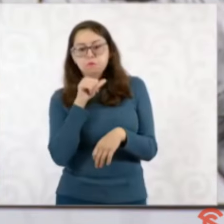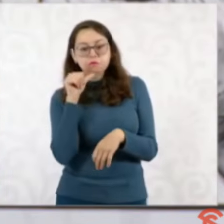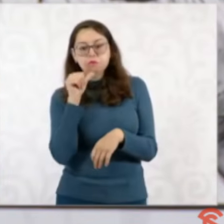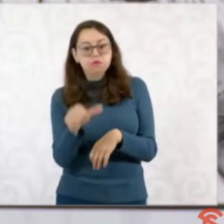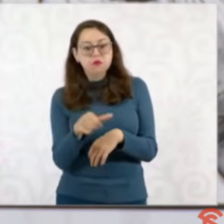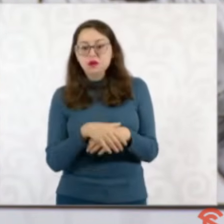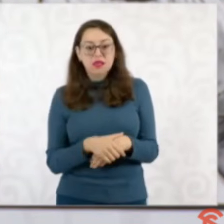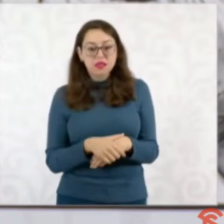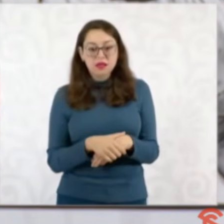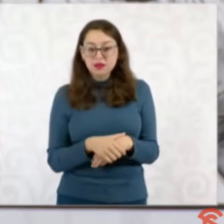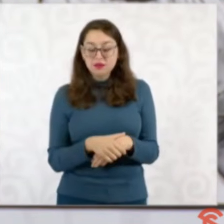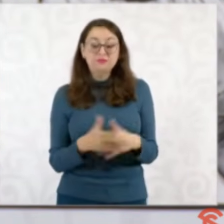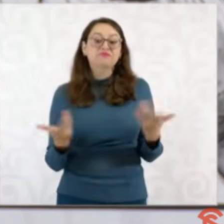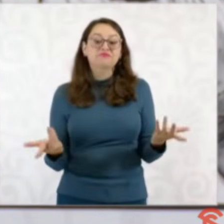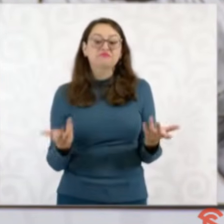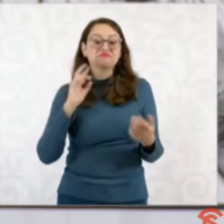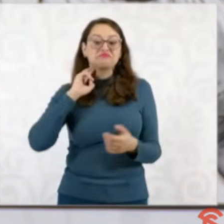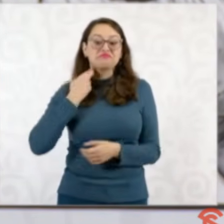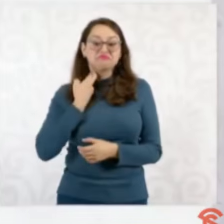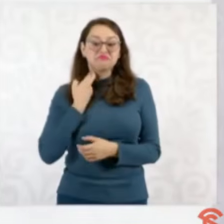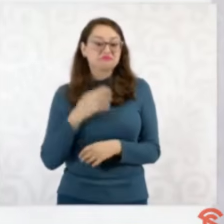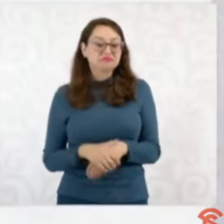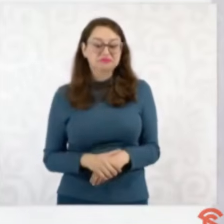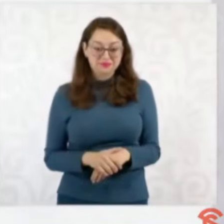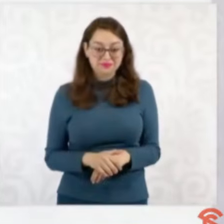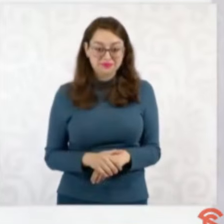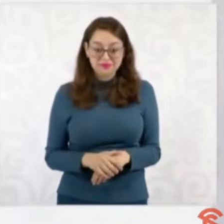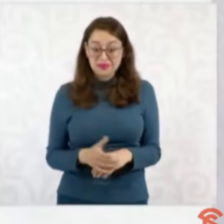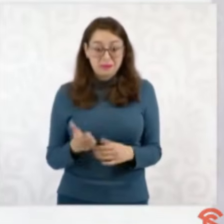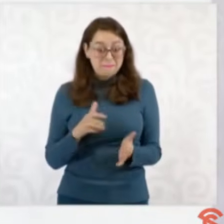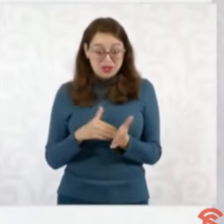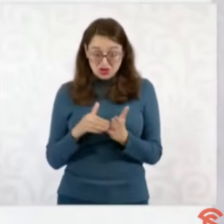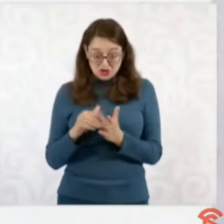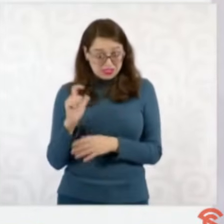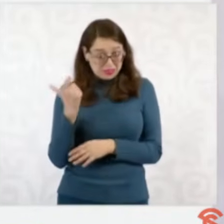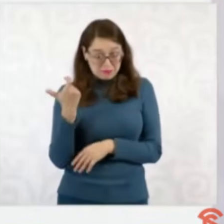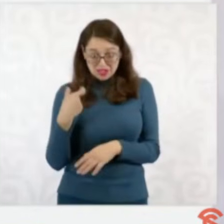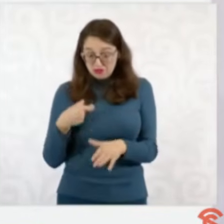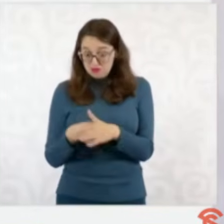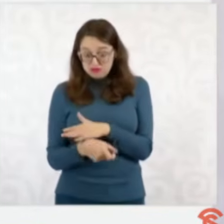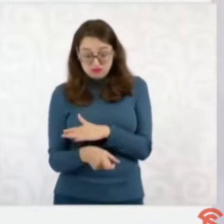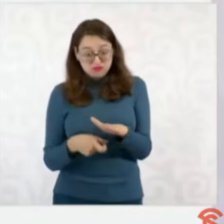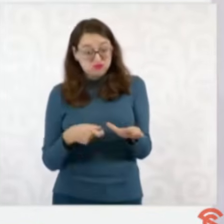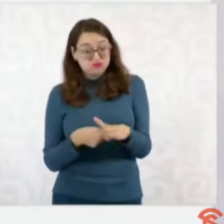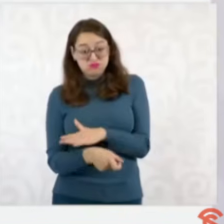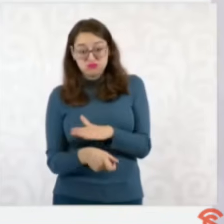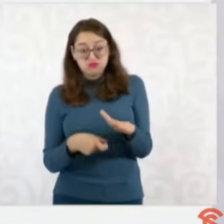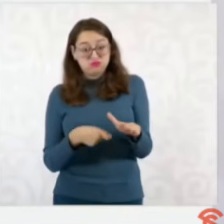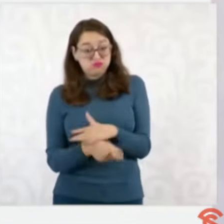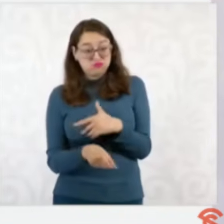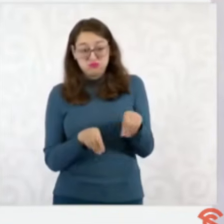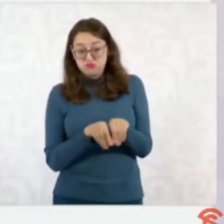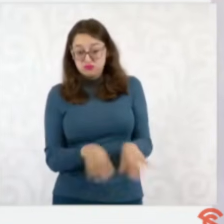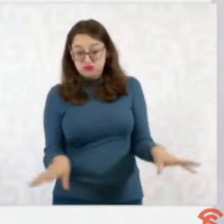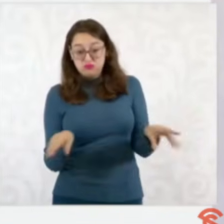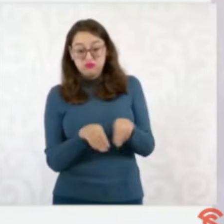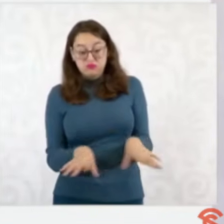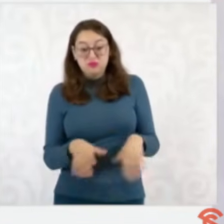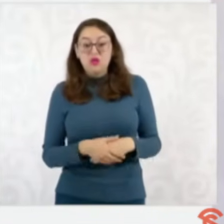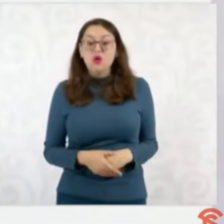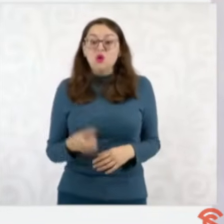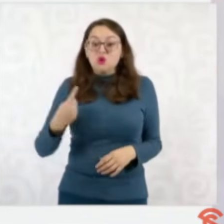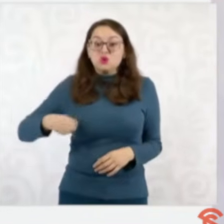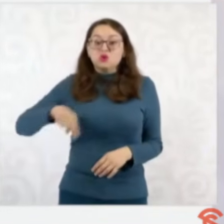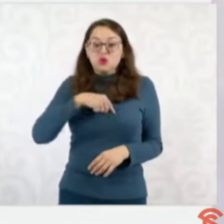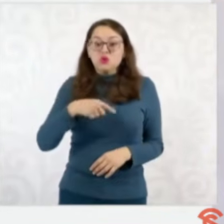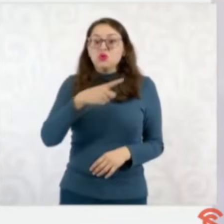nombres que solo facilitan las redes sociales. Eso cuesta millones y millones de pesos. ¿Qué tenemos que hacer nosotros?